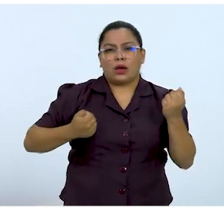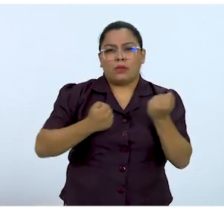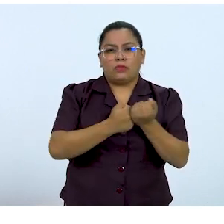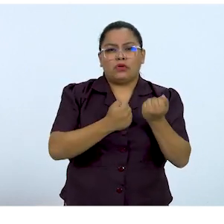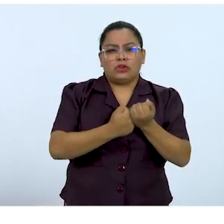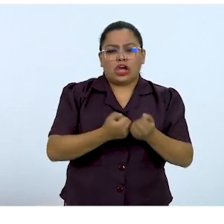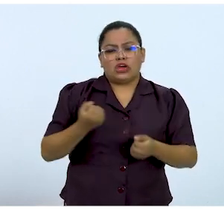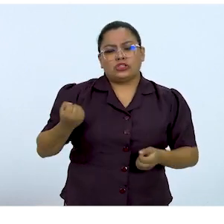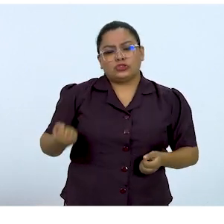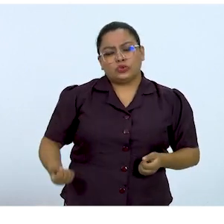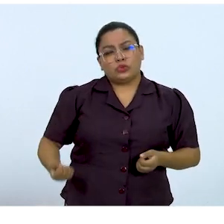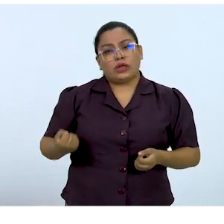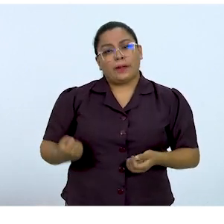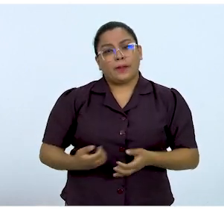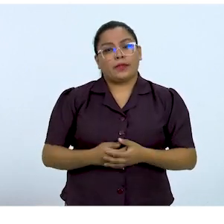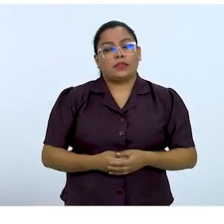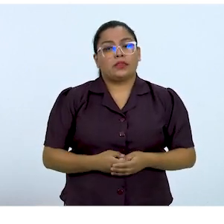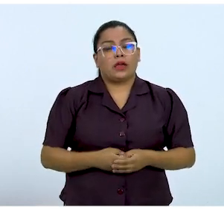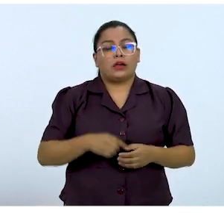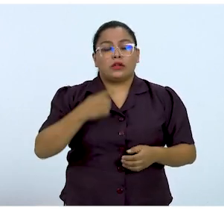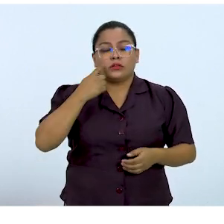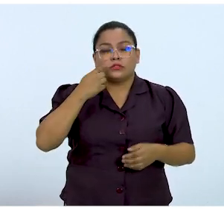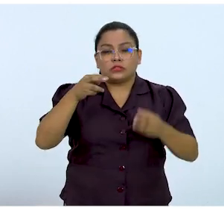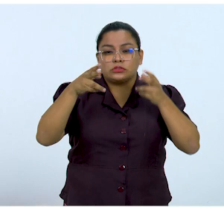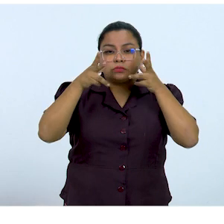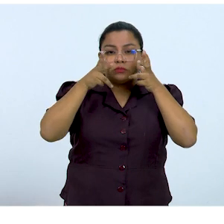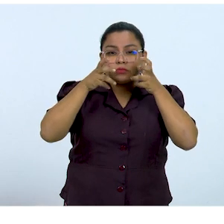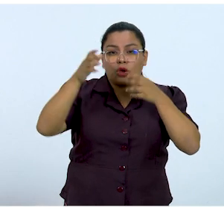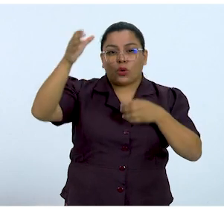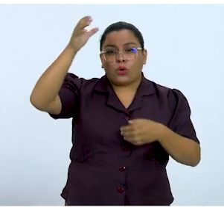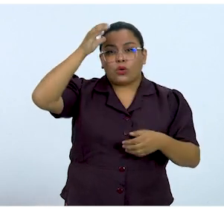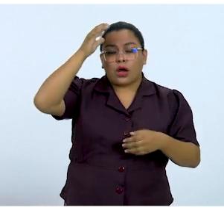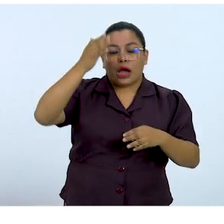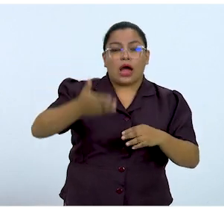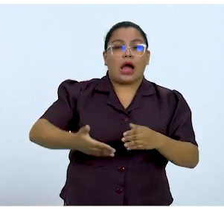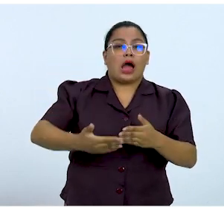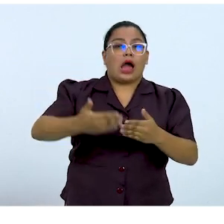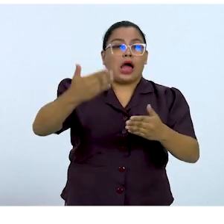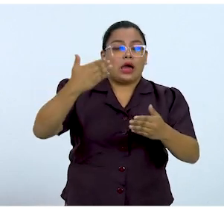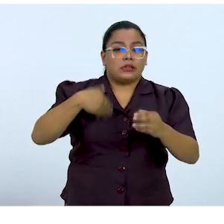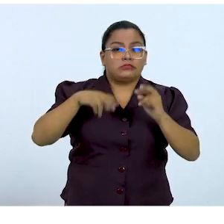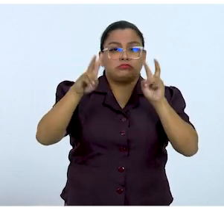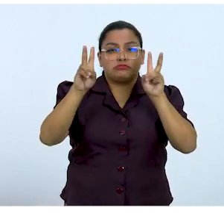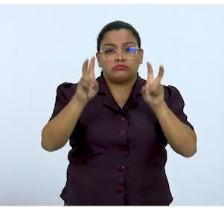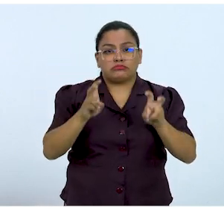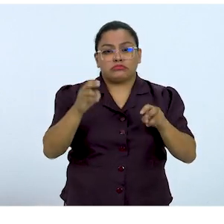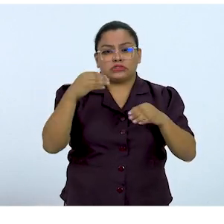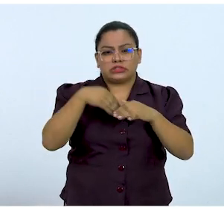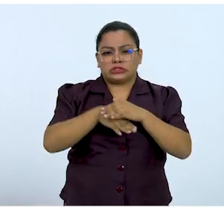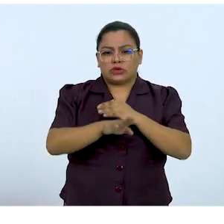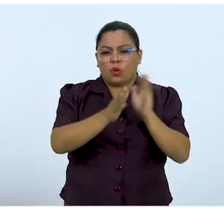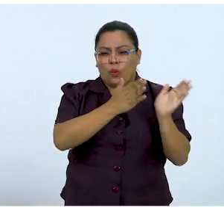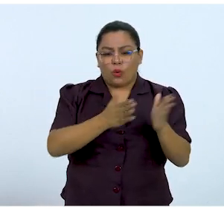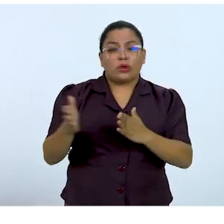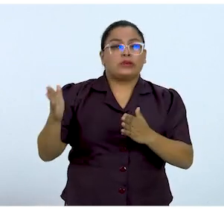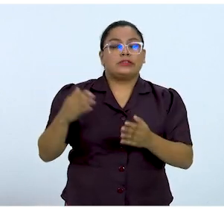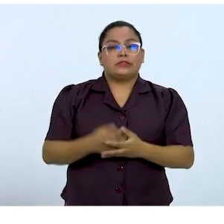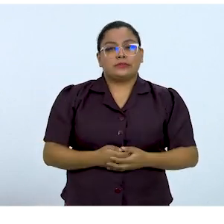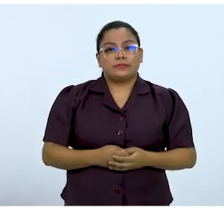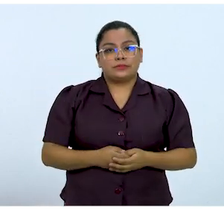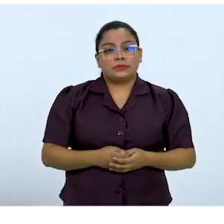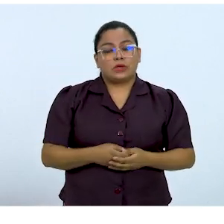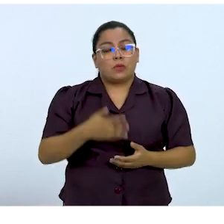Podrás ayudar aún más a tus estudiantes al identificar los conocimientos previos para un contenido dentro de la